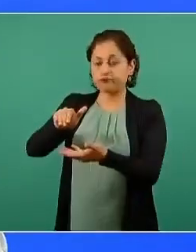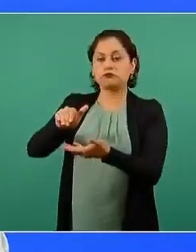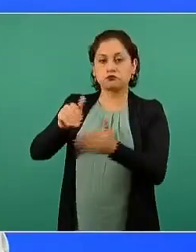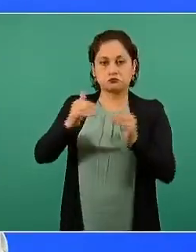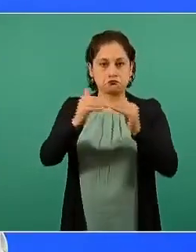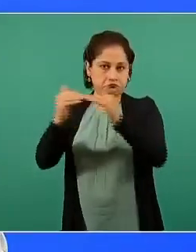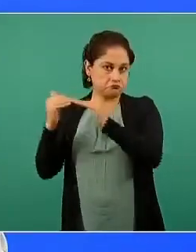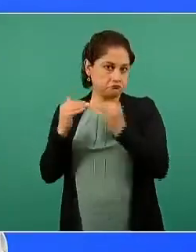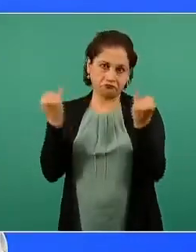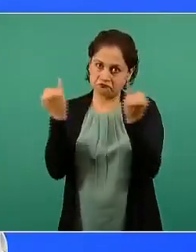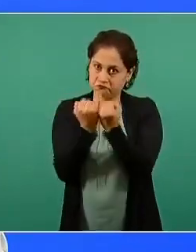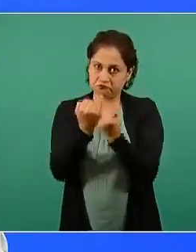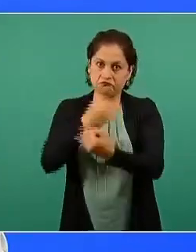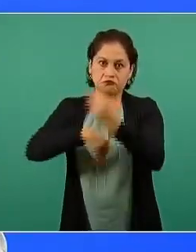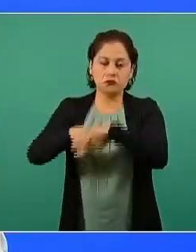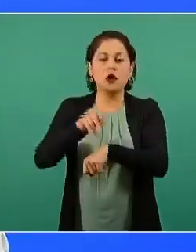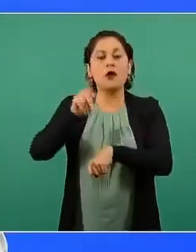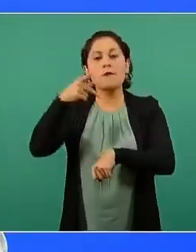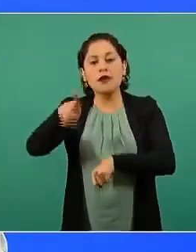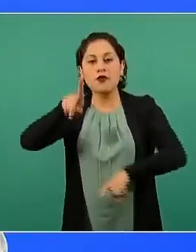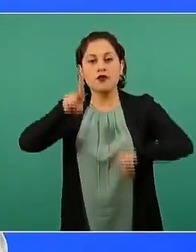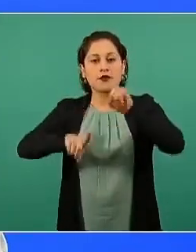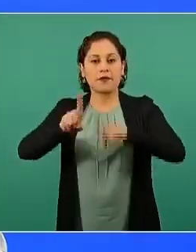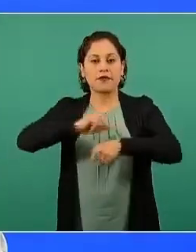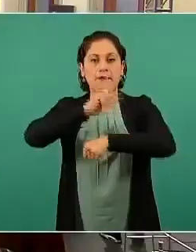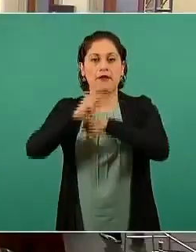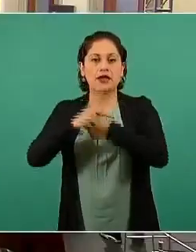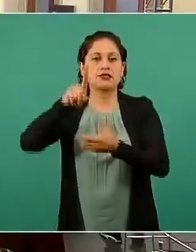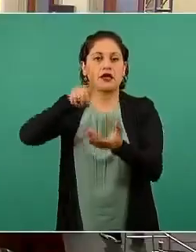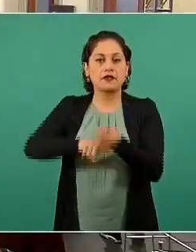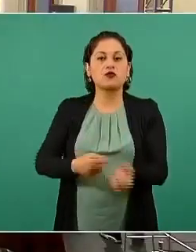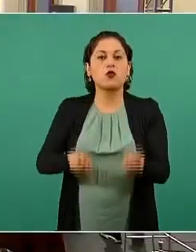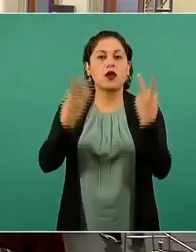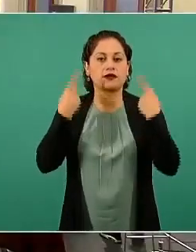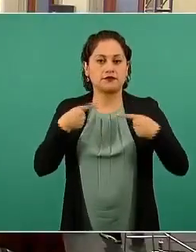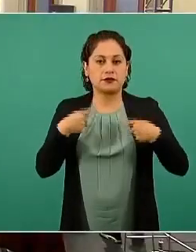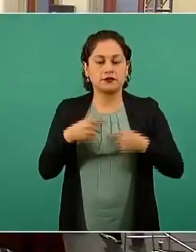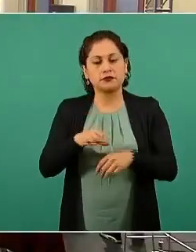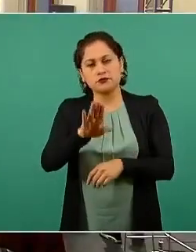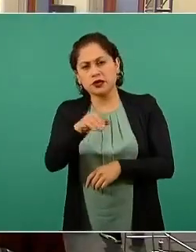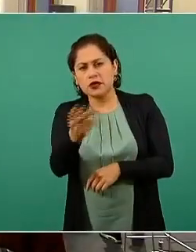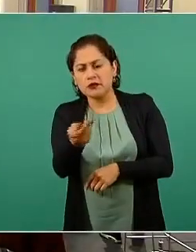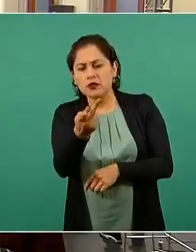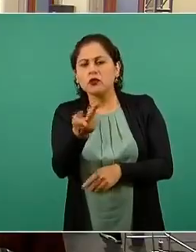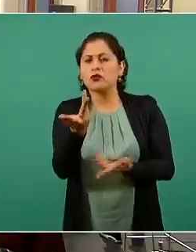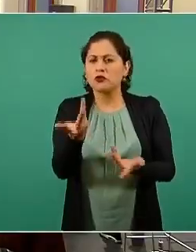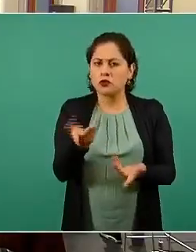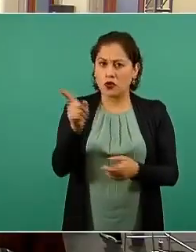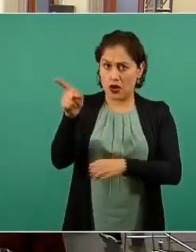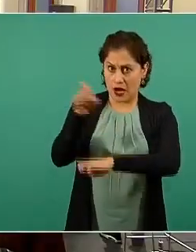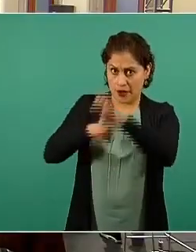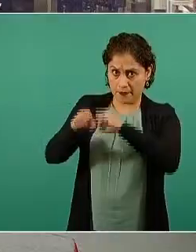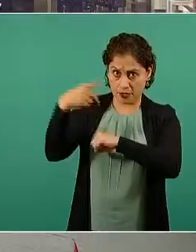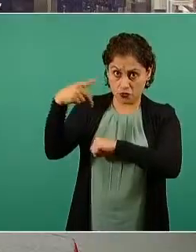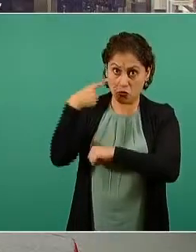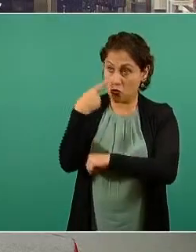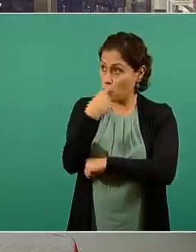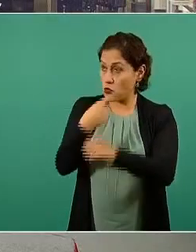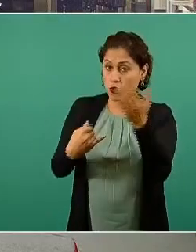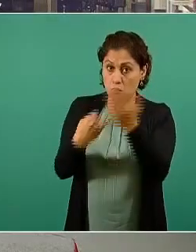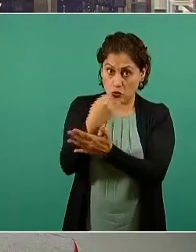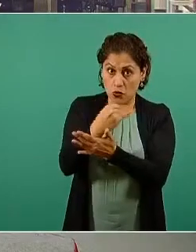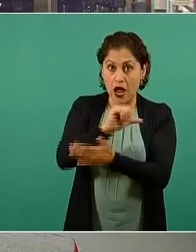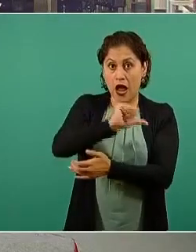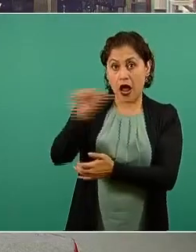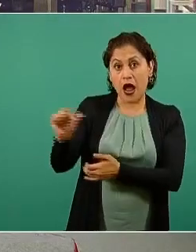en función de la población de cada uno de los países. Entonces, definirá la empresa, es la que va a definir qué